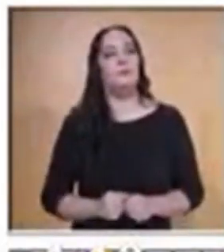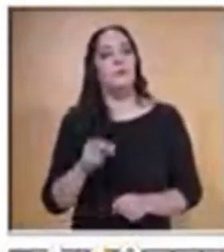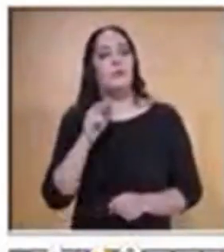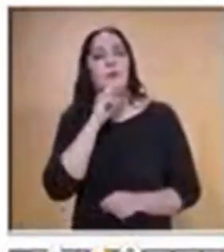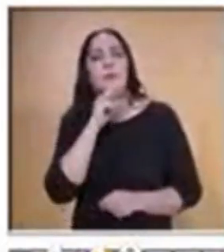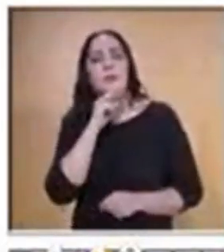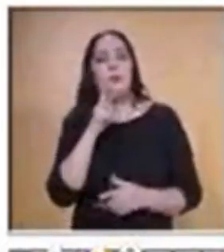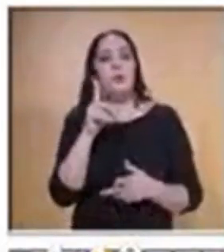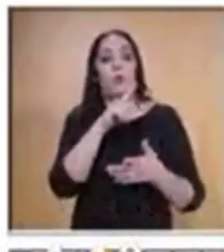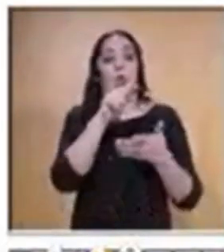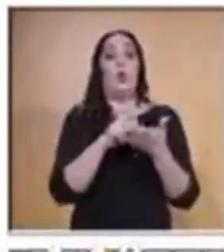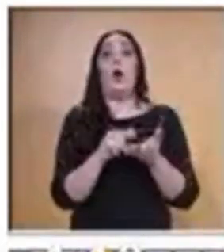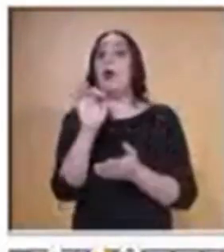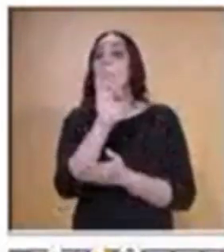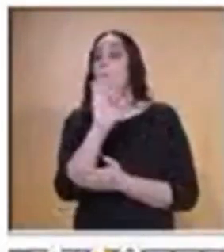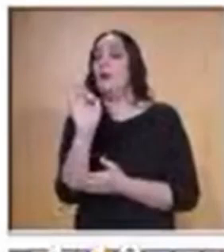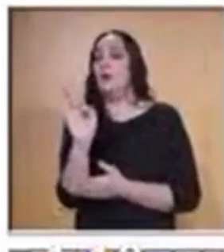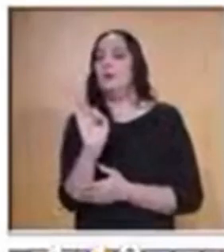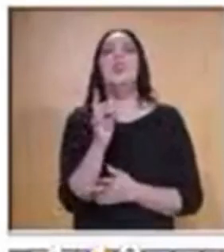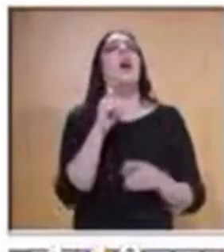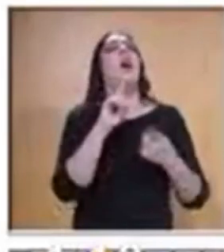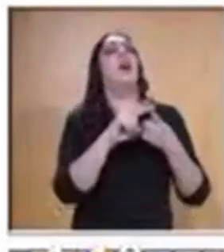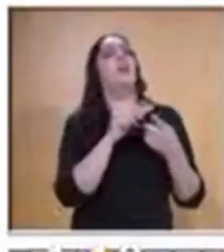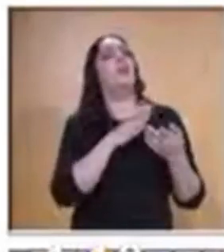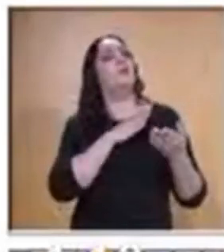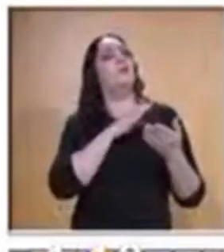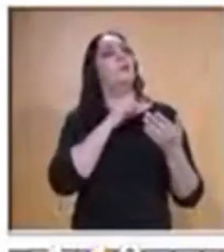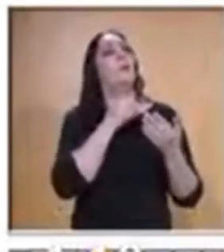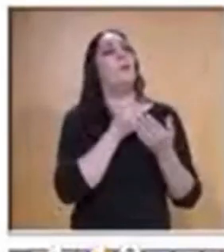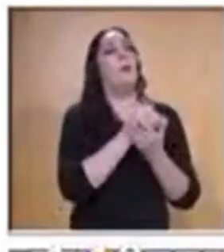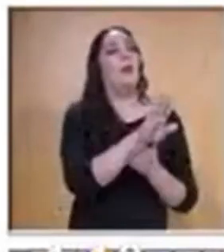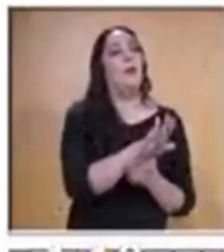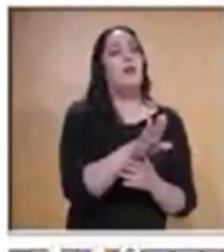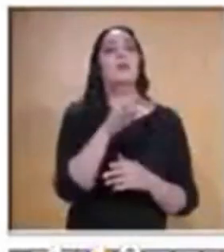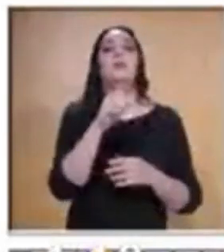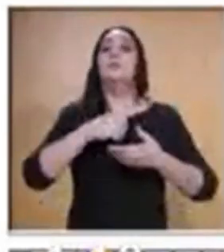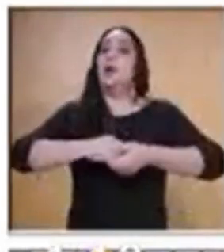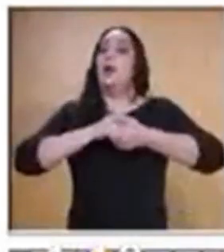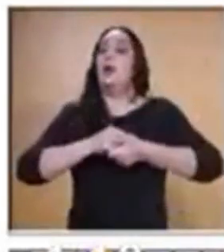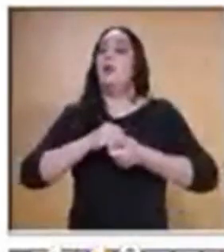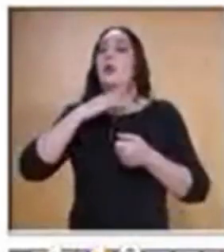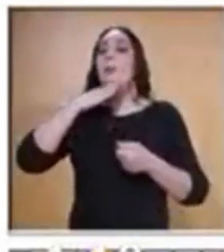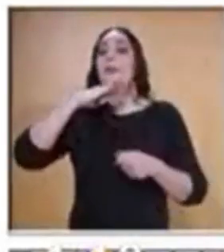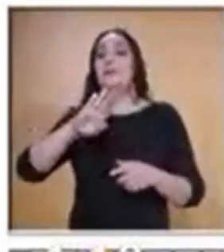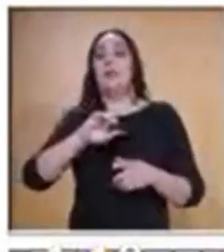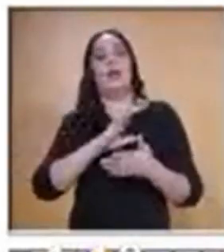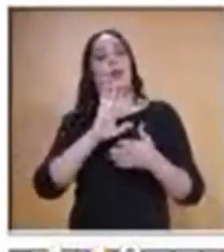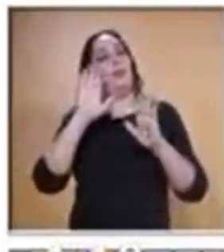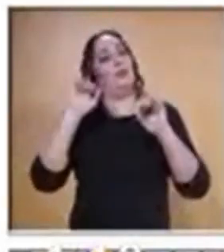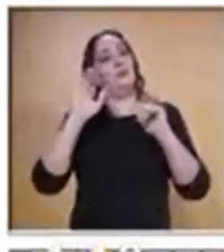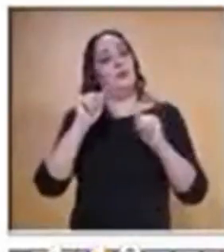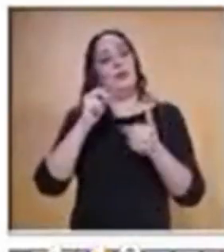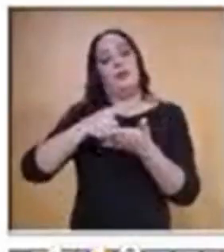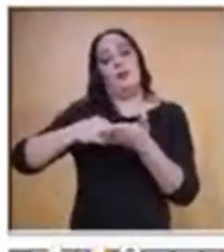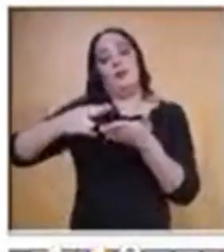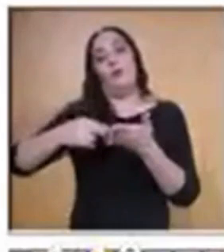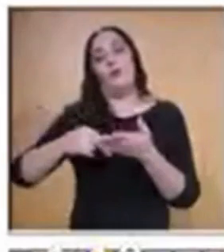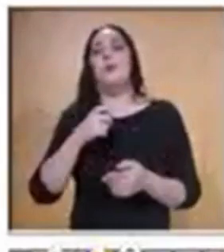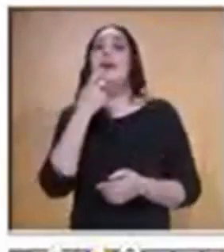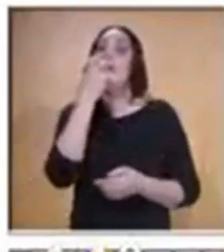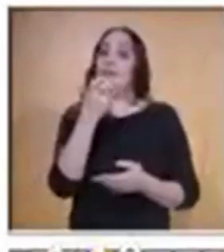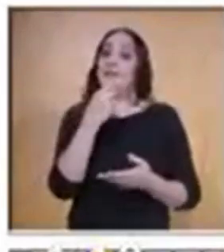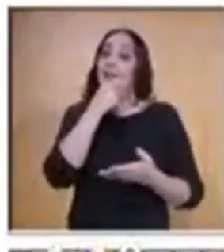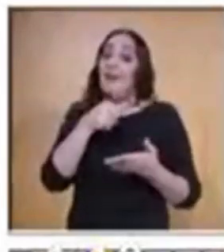Rápidamente es lugar y fecha, destinatario, saludo inicial, mensaje, despedida y firma. Esta cartita se va a ir a tu carpeta